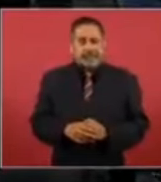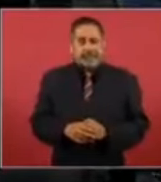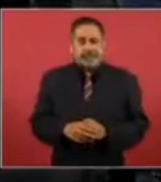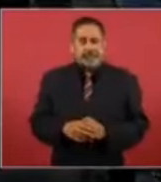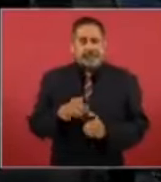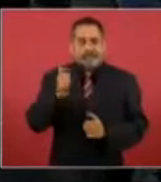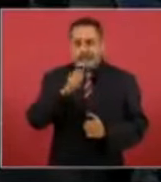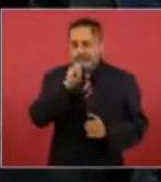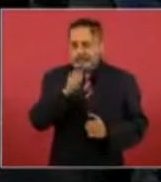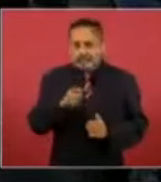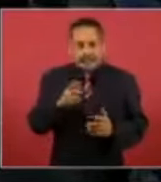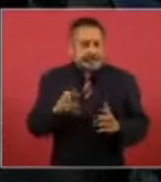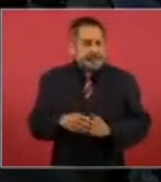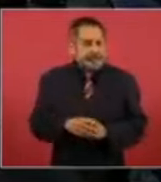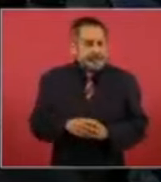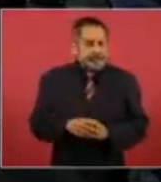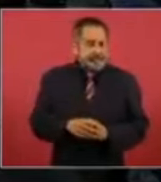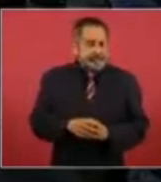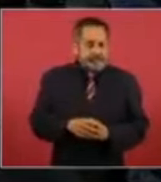también